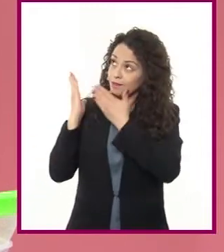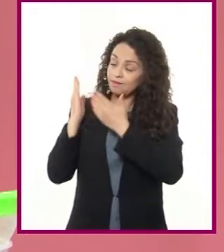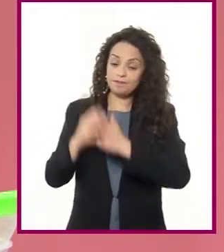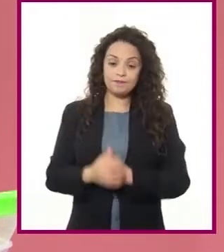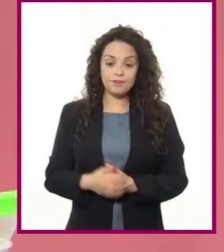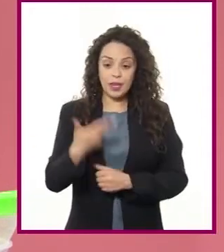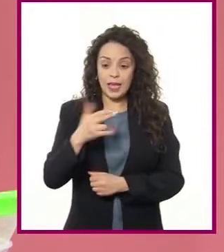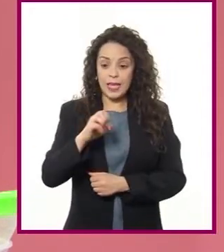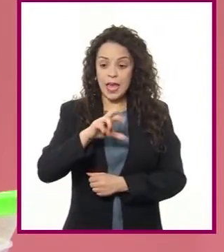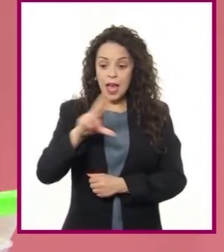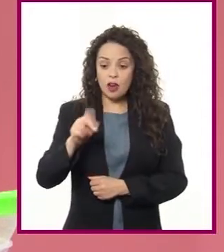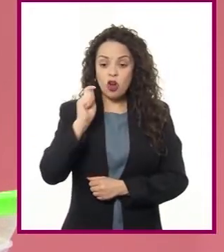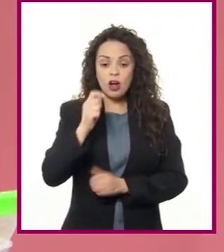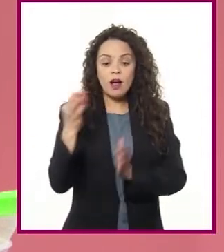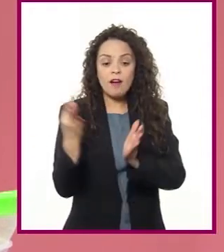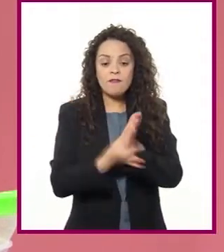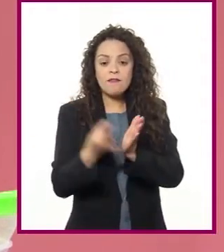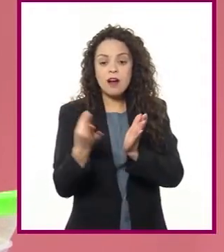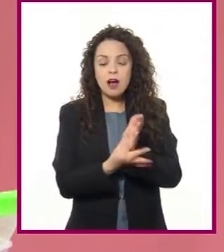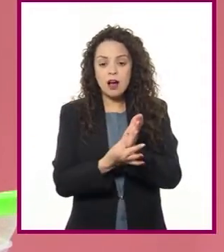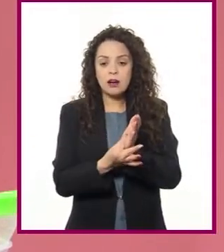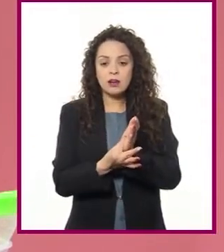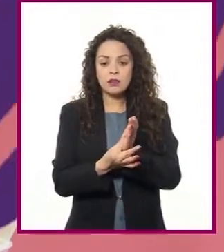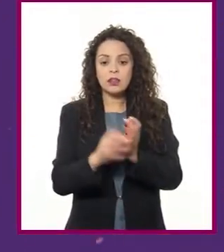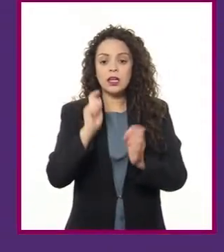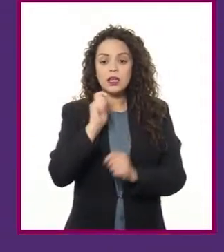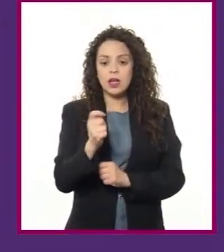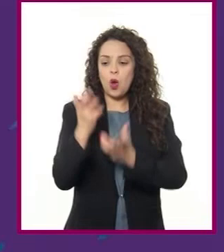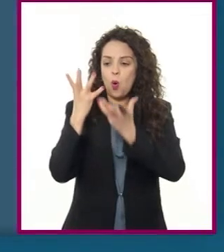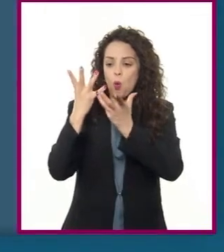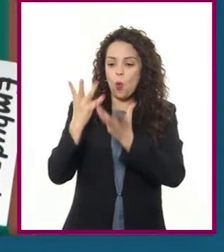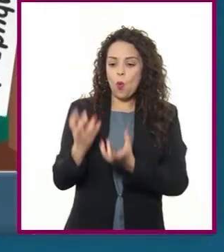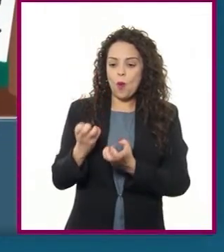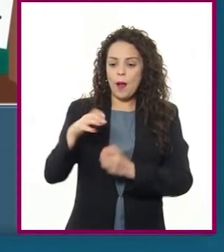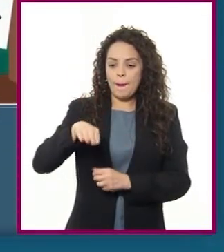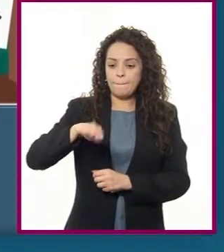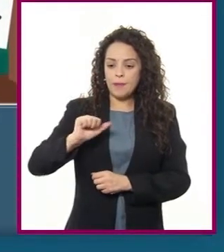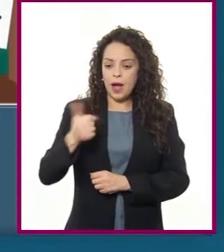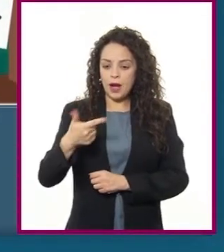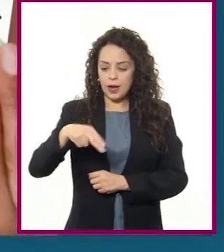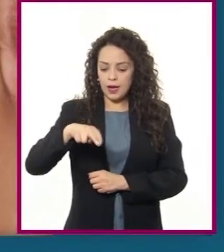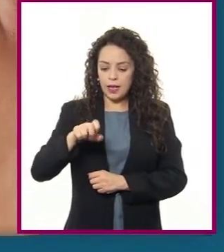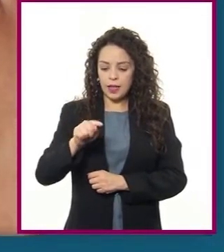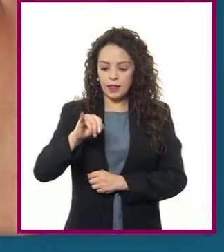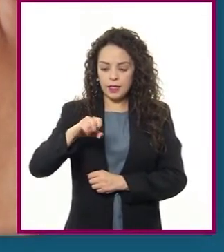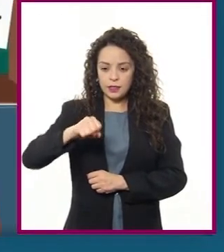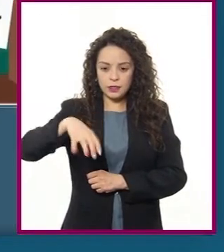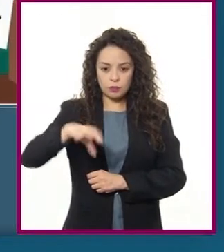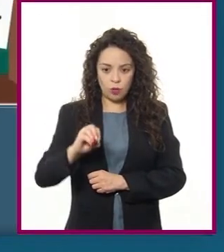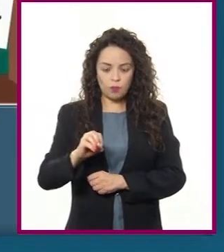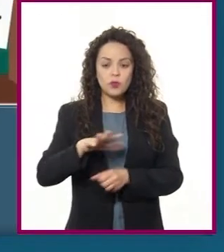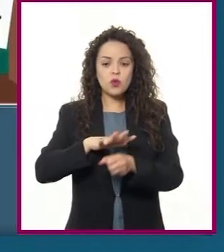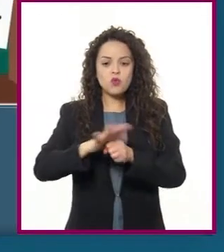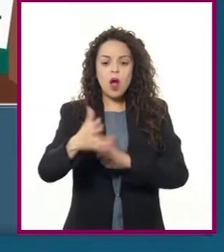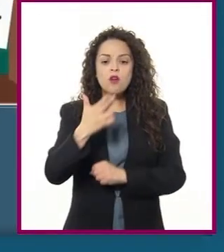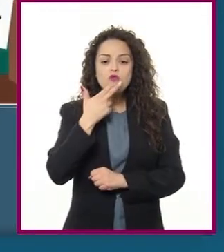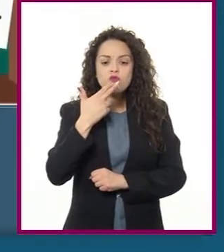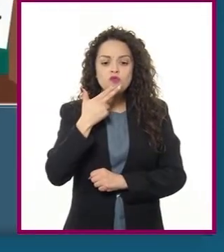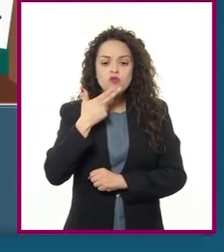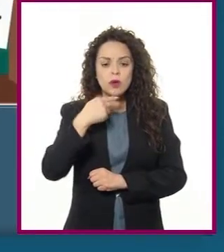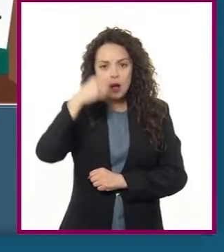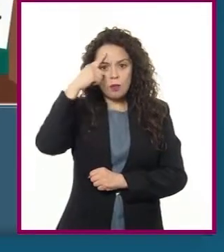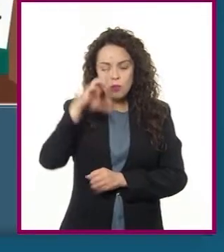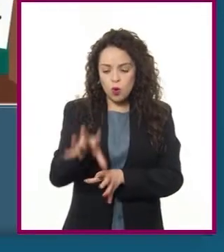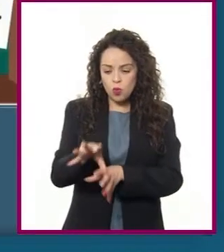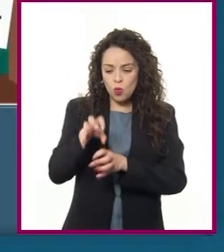metal. Una de las propiedades de estos metales es su magnetismo. ¿Cuál de los métodos de separación utiliza el magnetismo de los